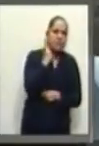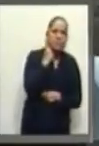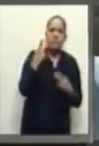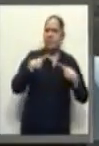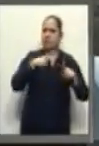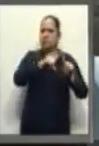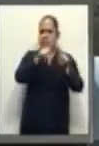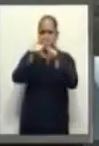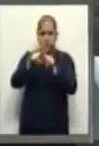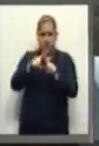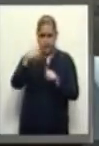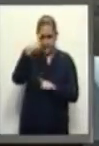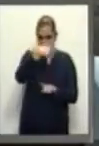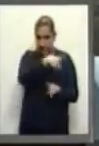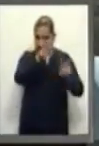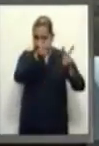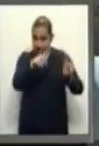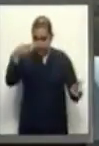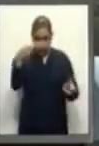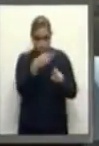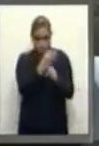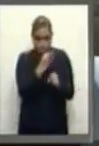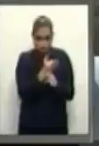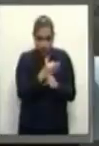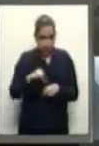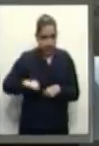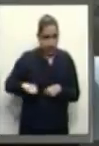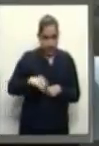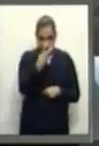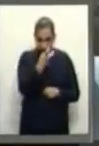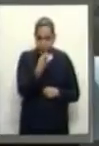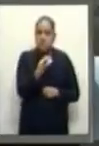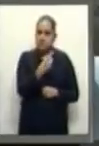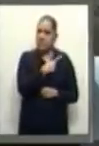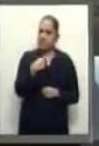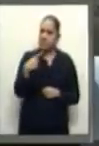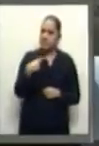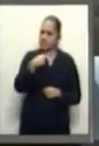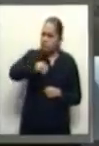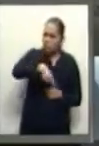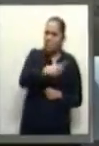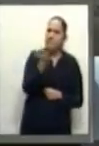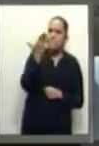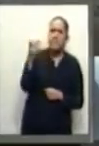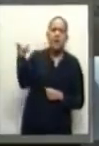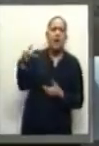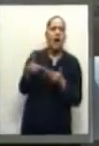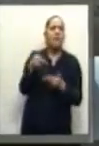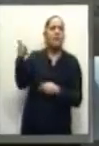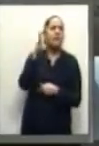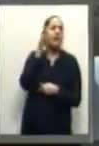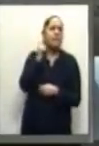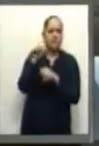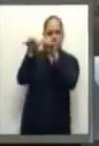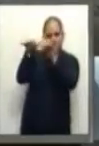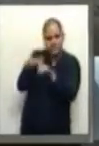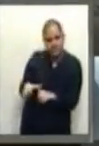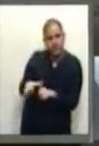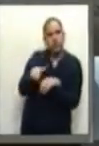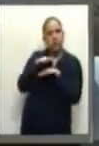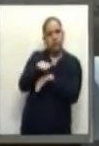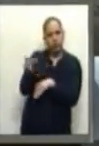porque se resuelva la minuta que fue enviado por cámara de senadores a ustedes en el tema de la Reforma